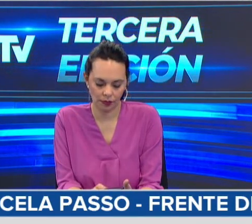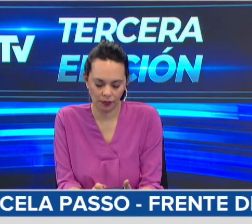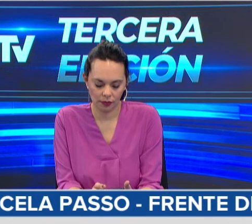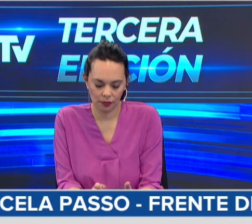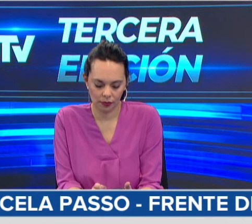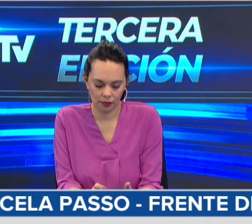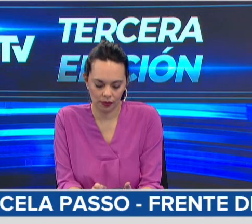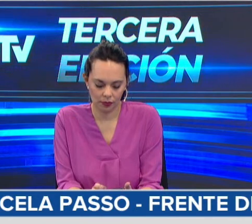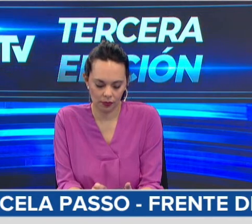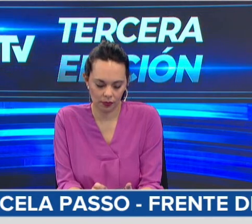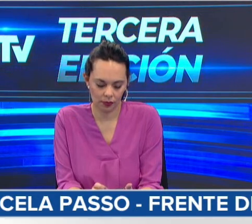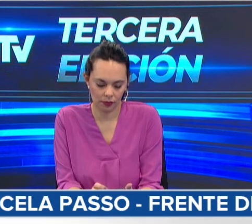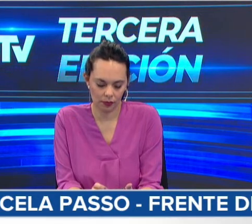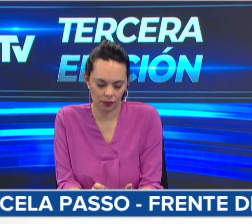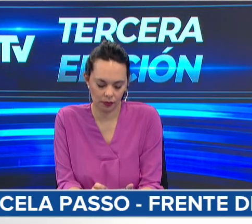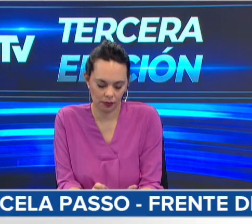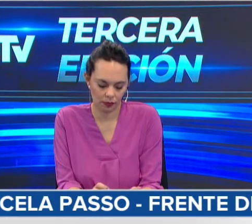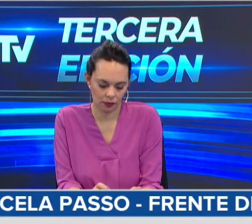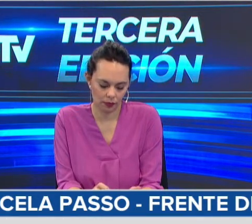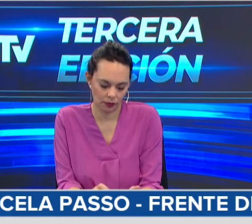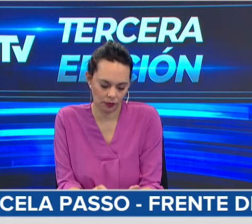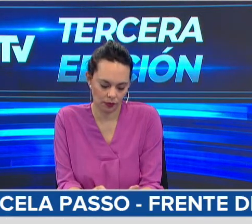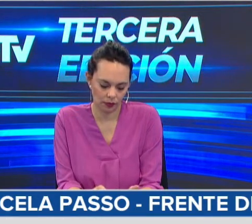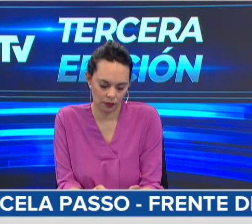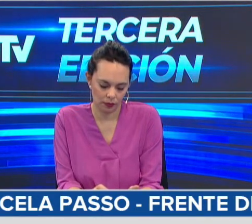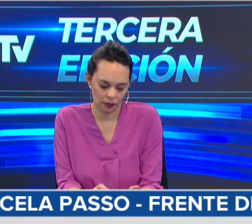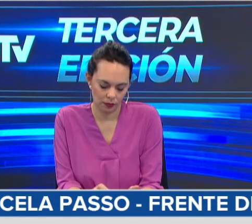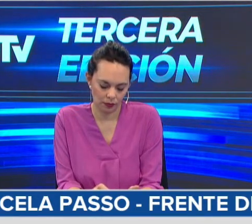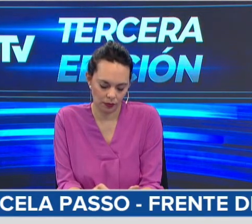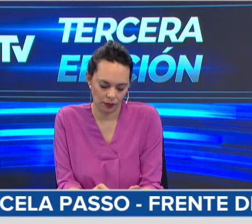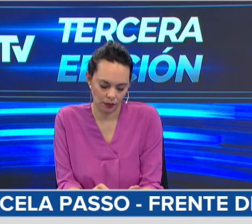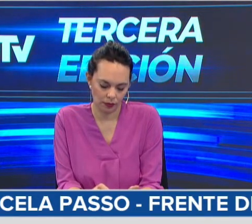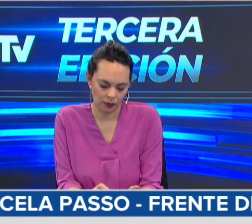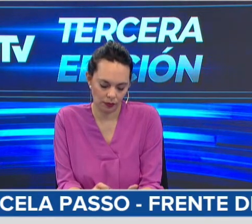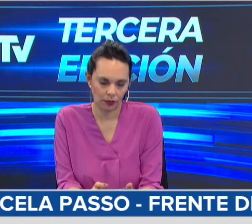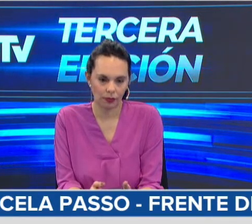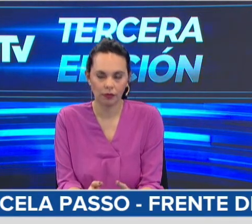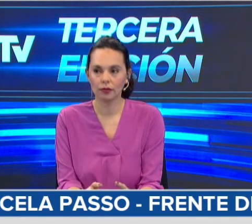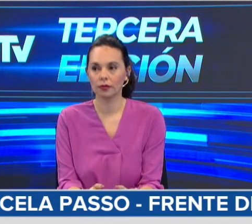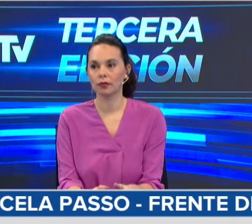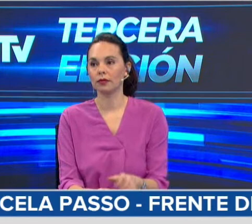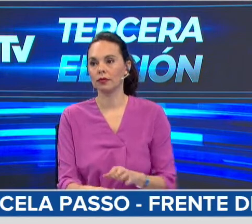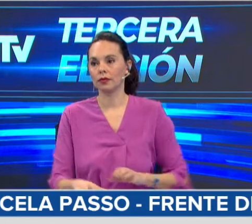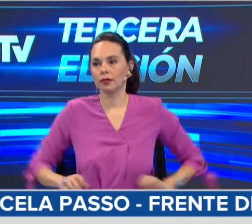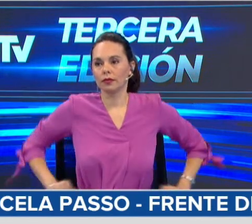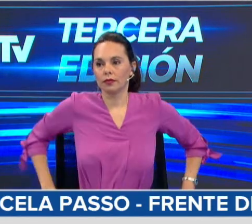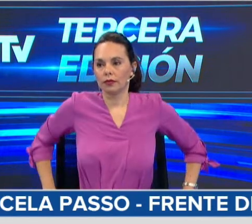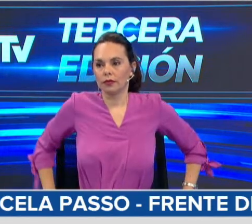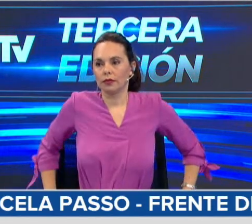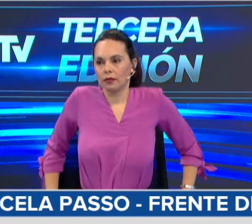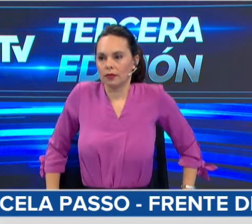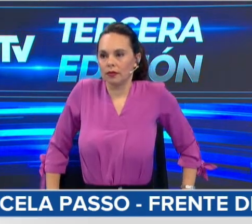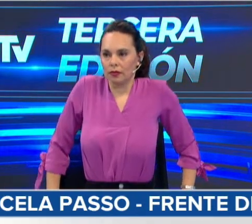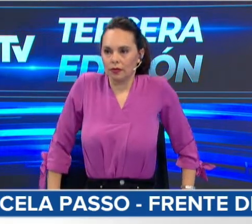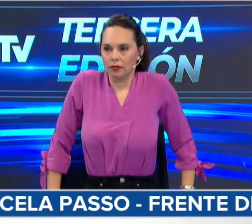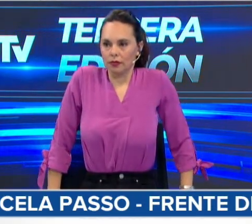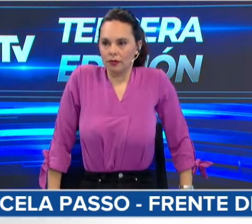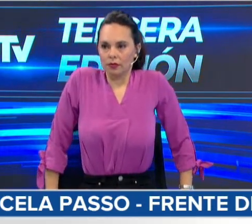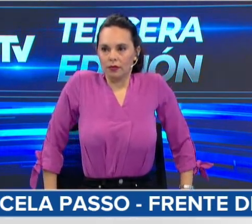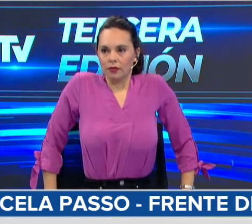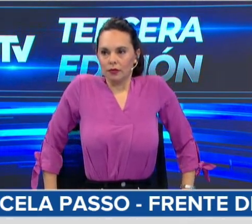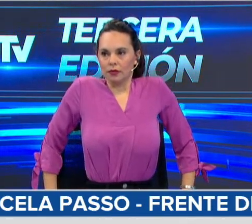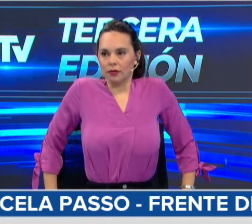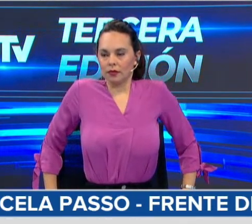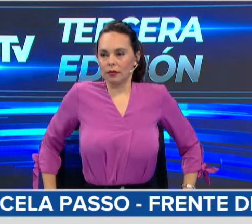conducciones, para llevar a nuestro frente político a la mejor alternativa posible. Y yo siempre digo